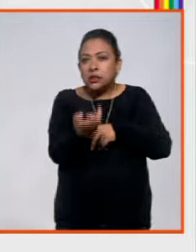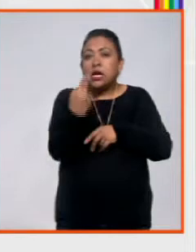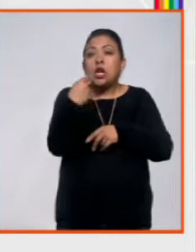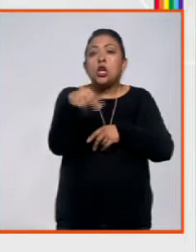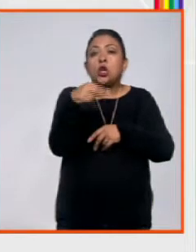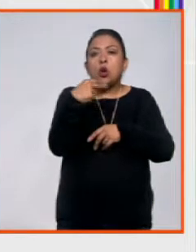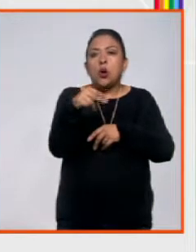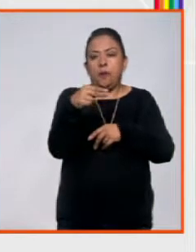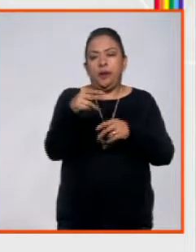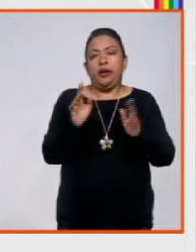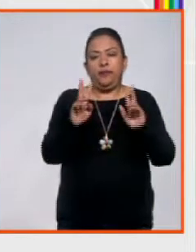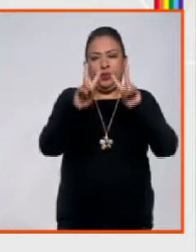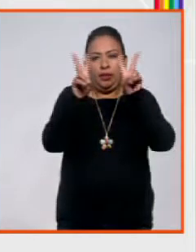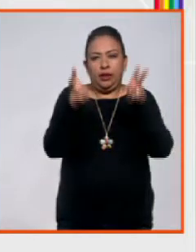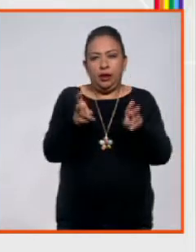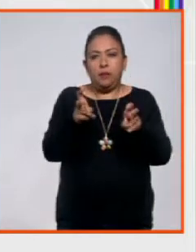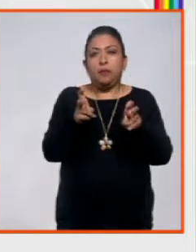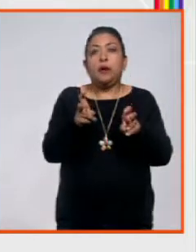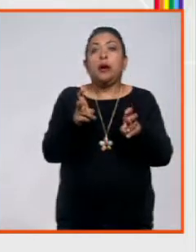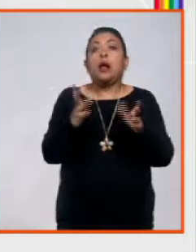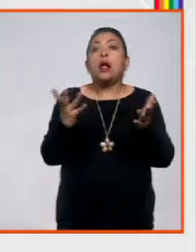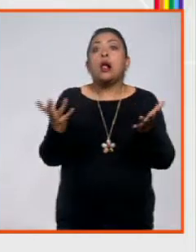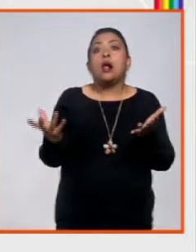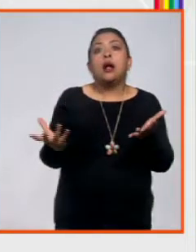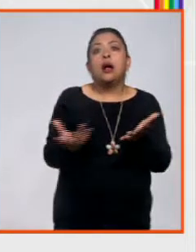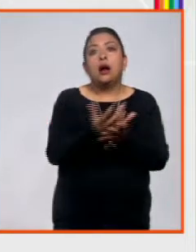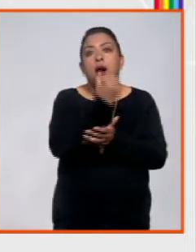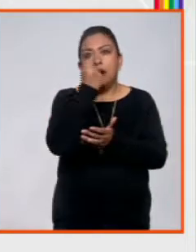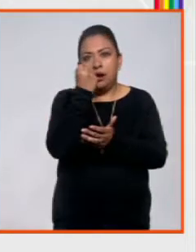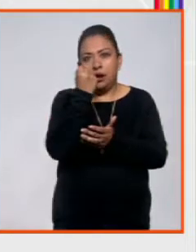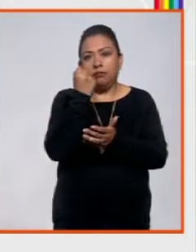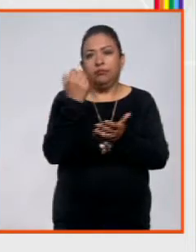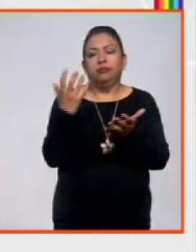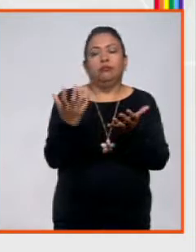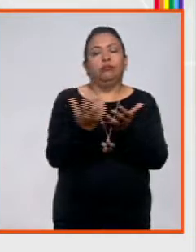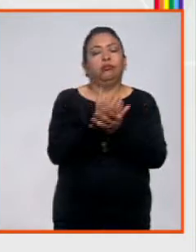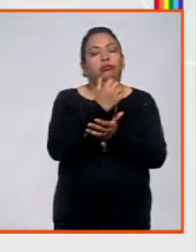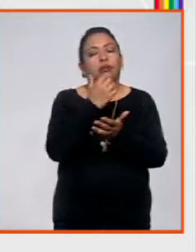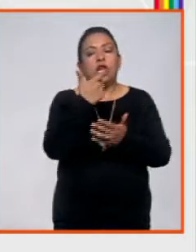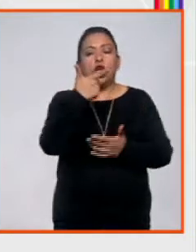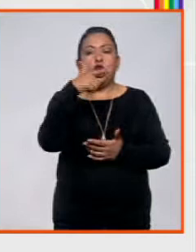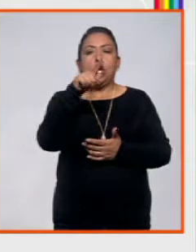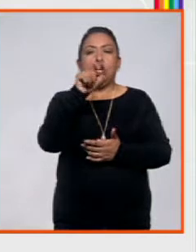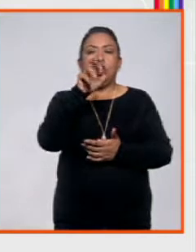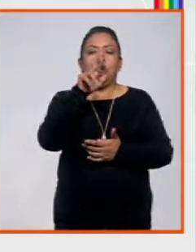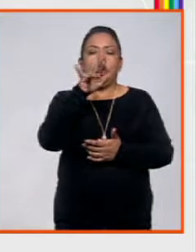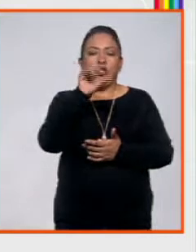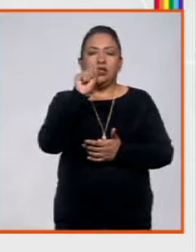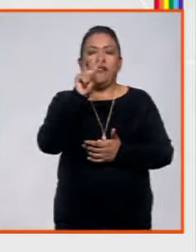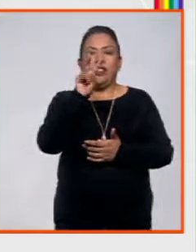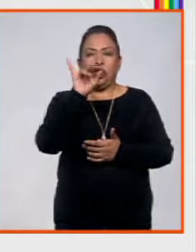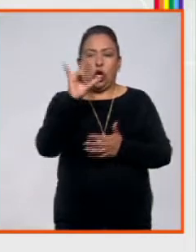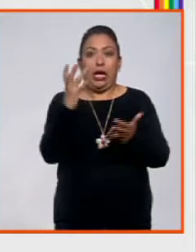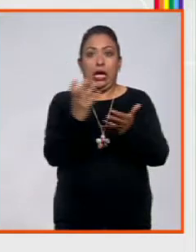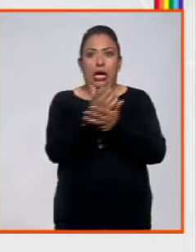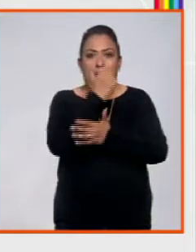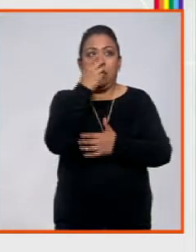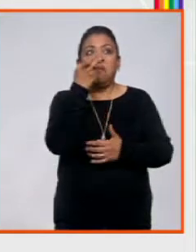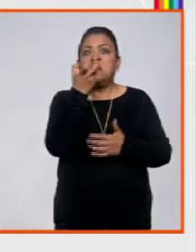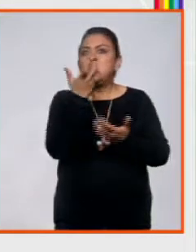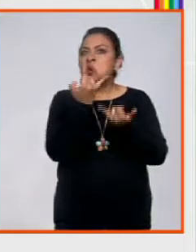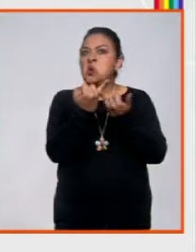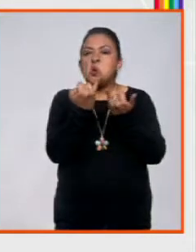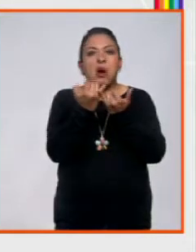llama que se llama victoria gloriosa victoria entonces este moral también desapareció